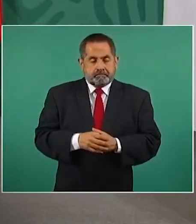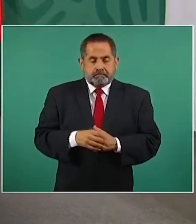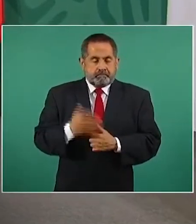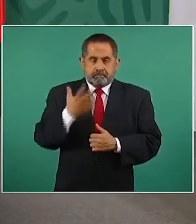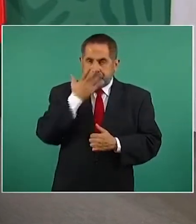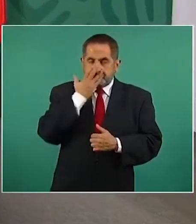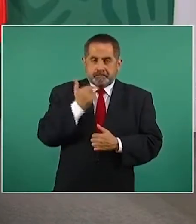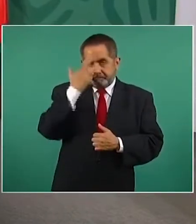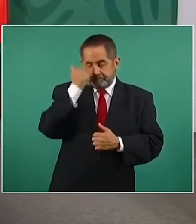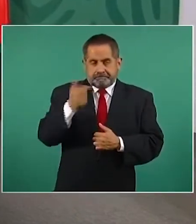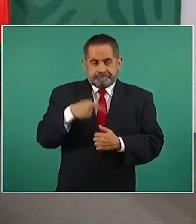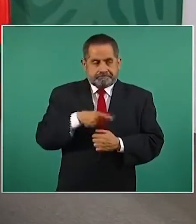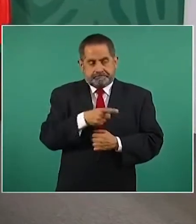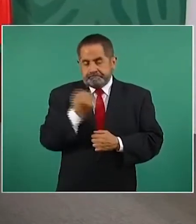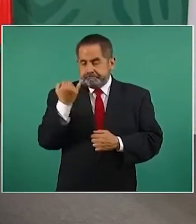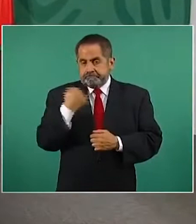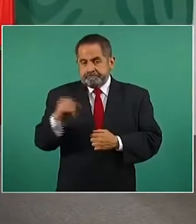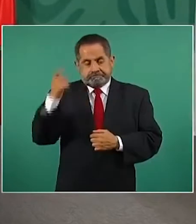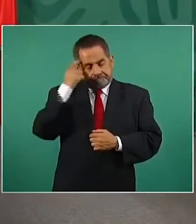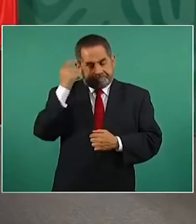ilógico, absurdo,